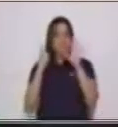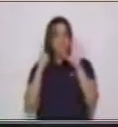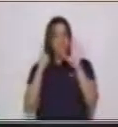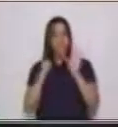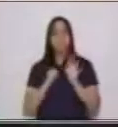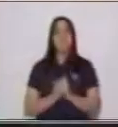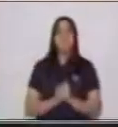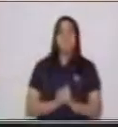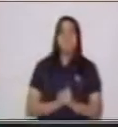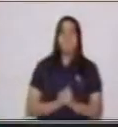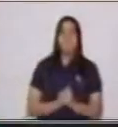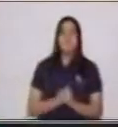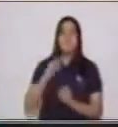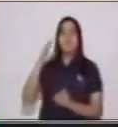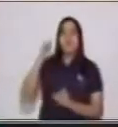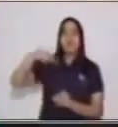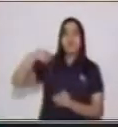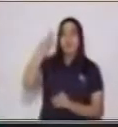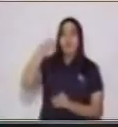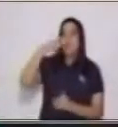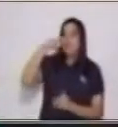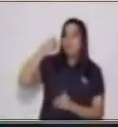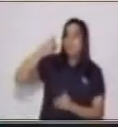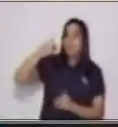Otra palabra, constancia.